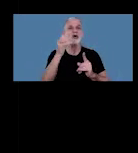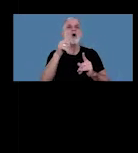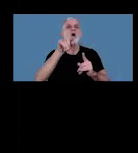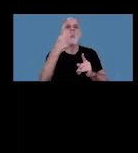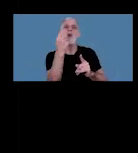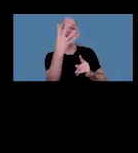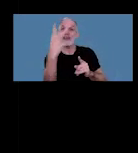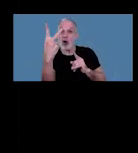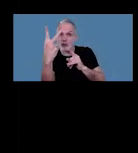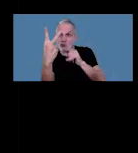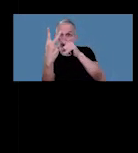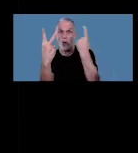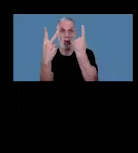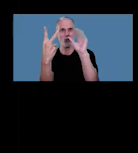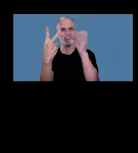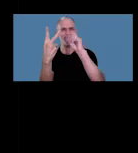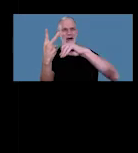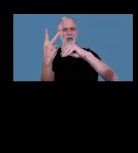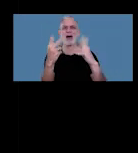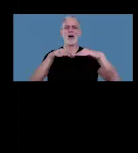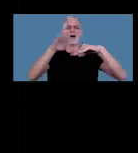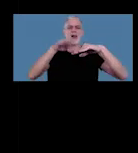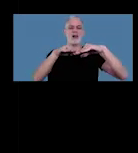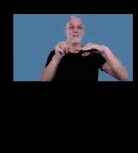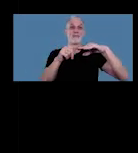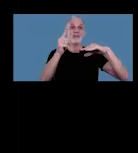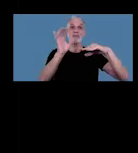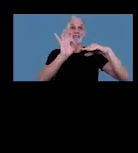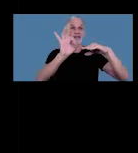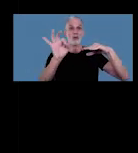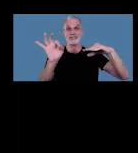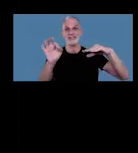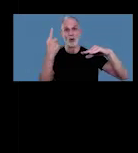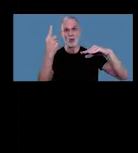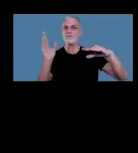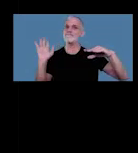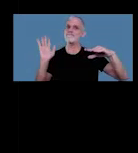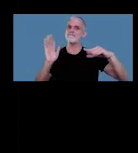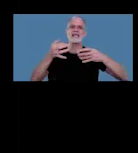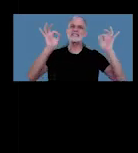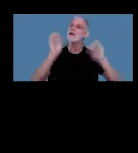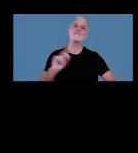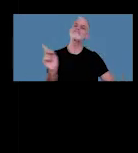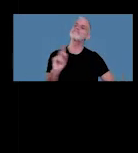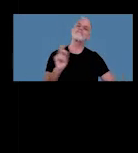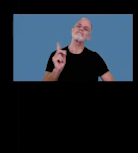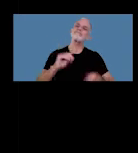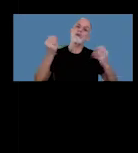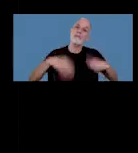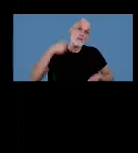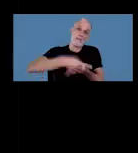56.410.705,42, como lo superaría en un centavo, no está dentro de la exención, pierde la